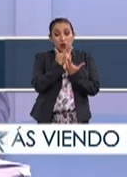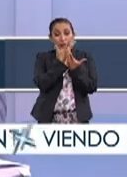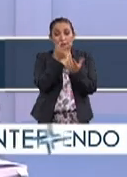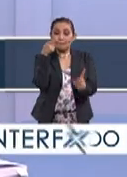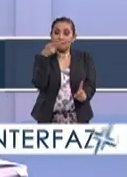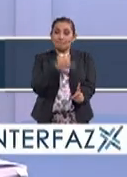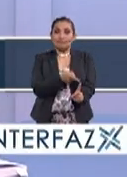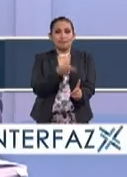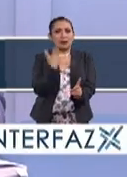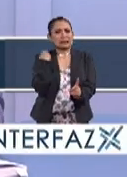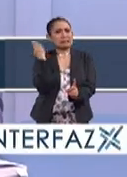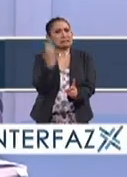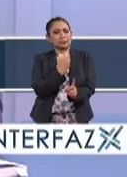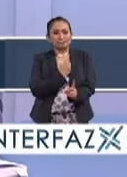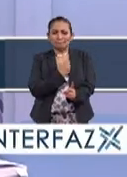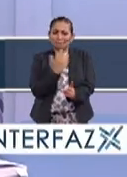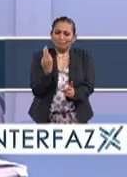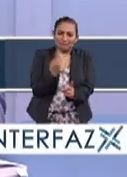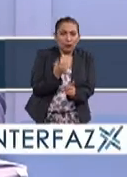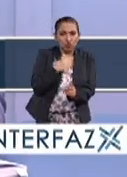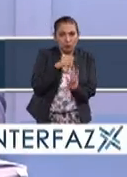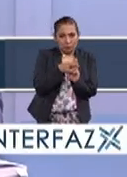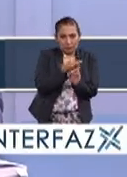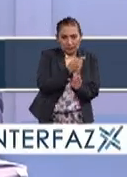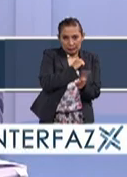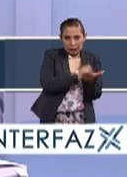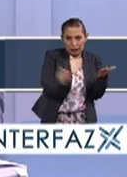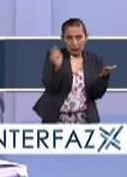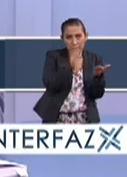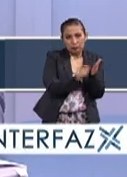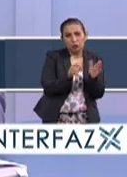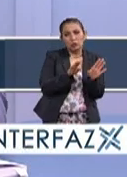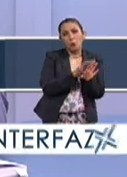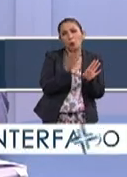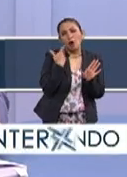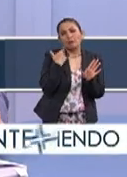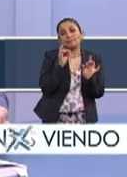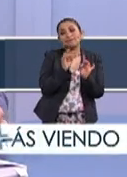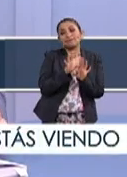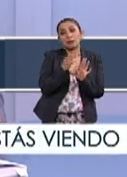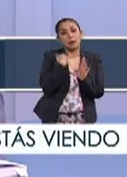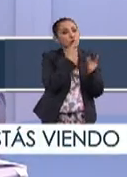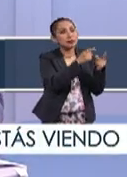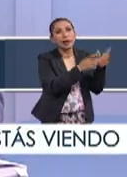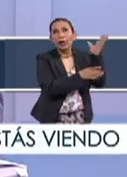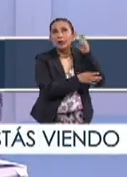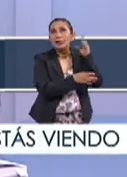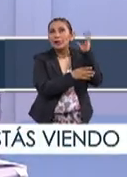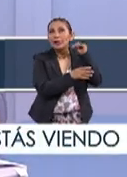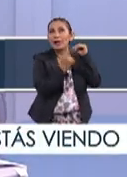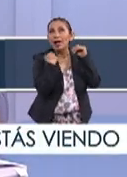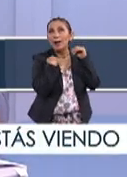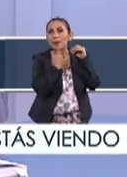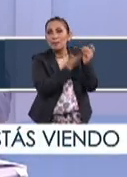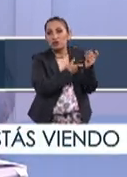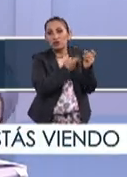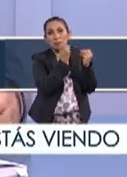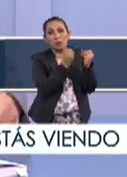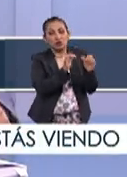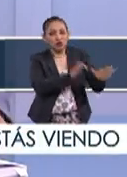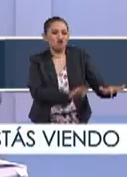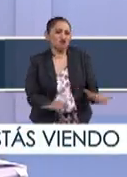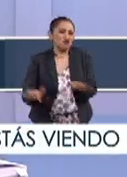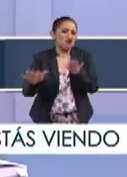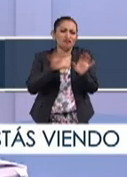siempre ha sido una necesidad. Yo empecé escribiendo como una consecuencia de la música. A mí lo que me gustaba era tocar